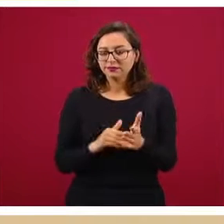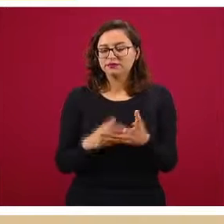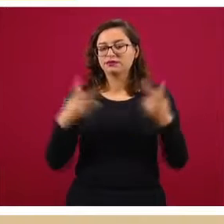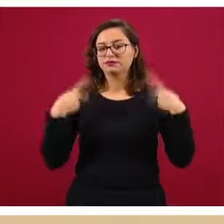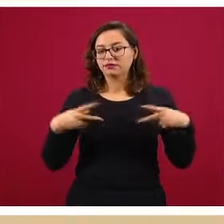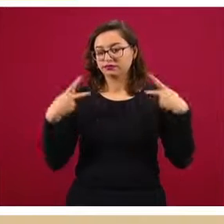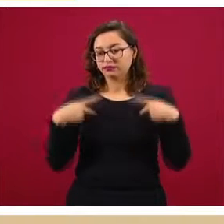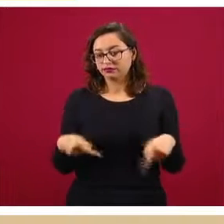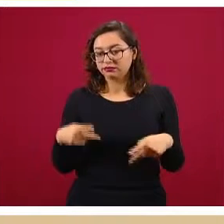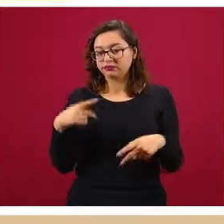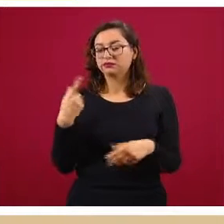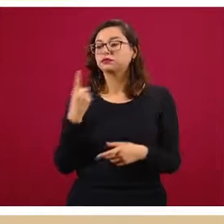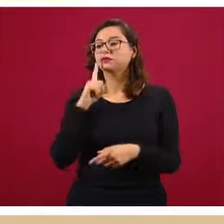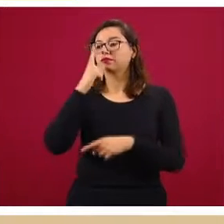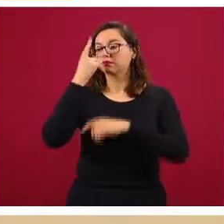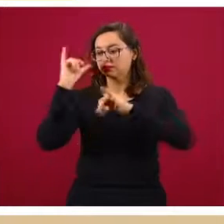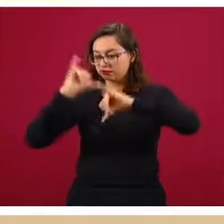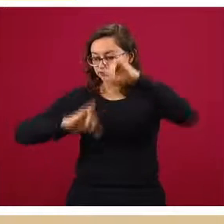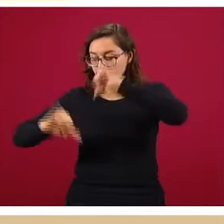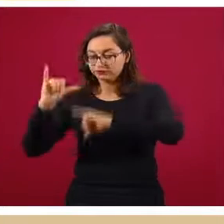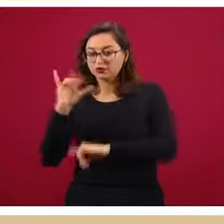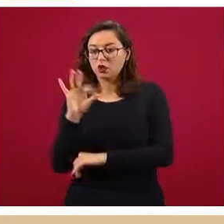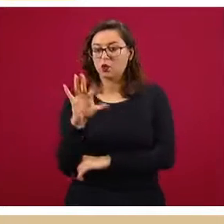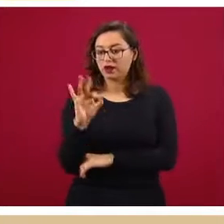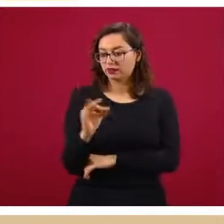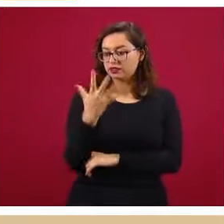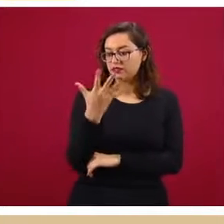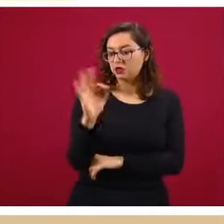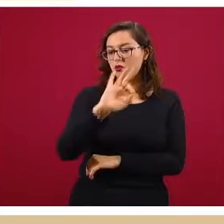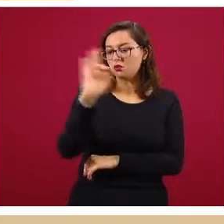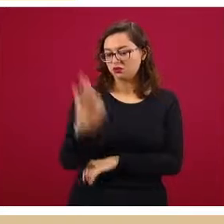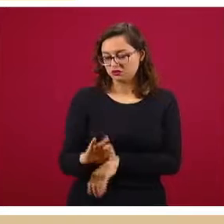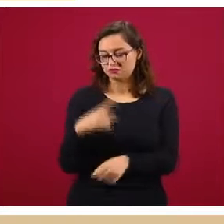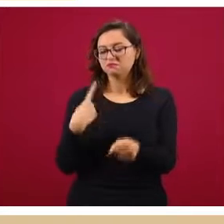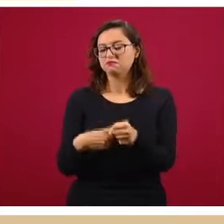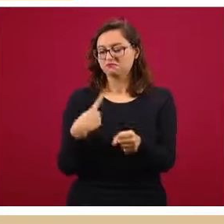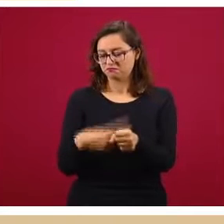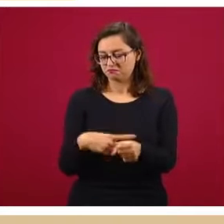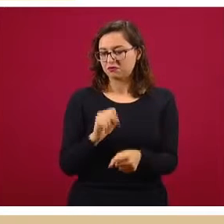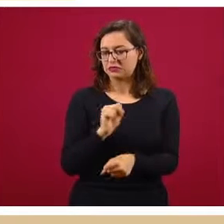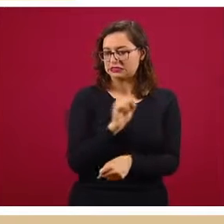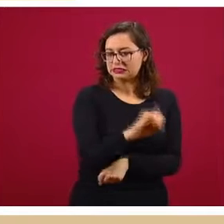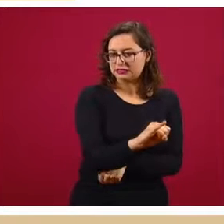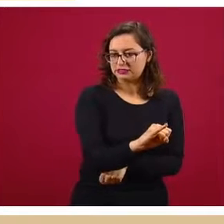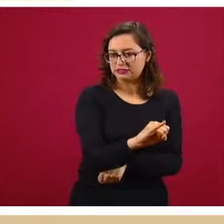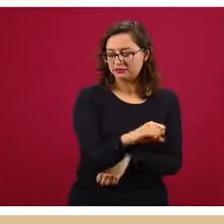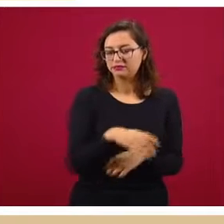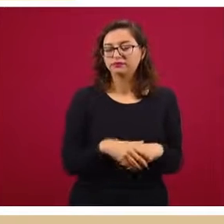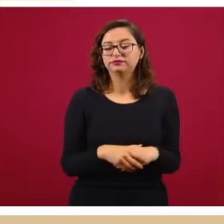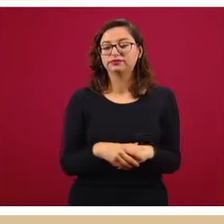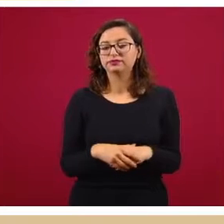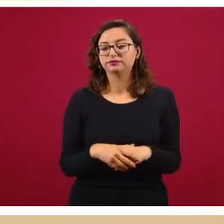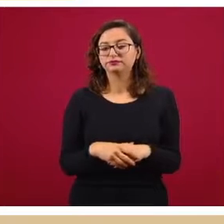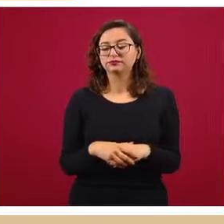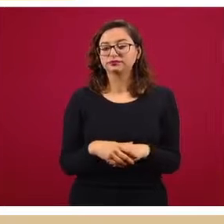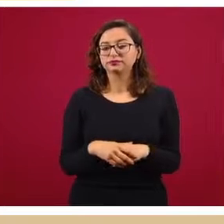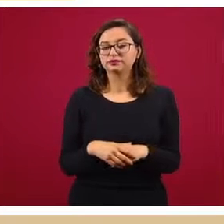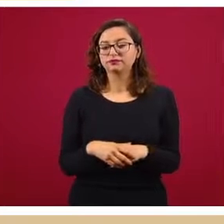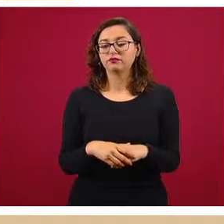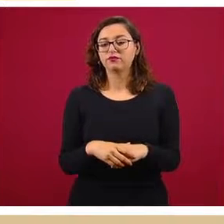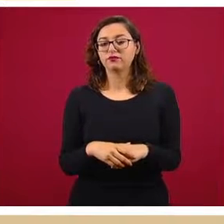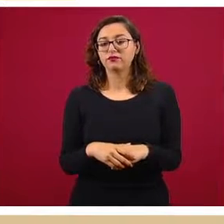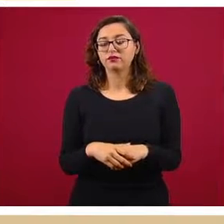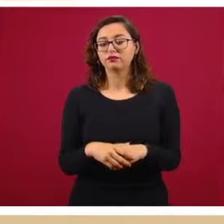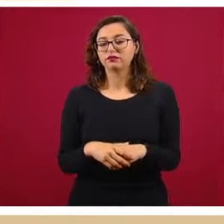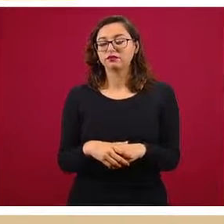182.000, 45% resultan positivas en la semana 32 y el máximo de